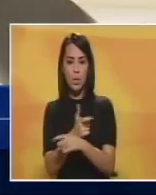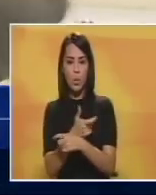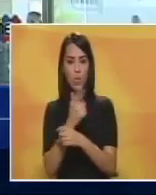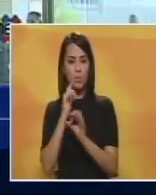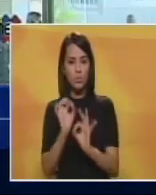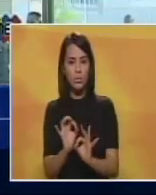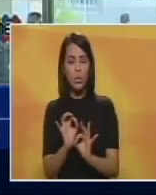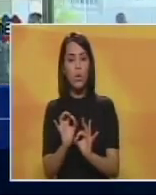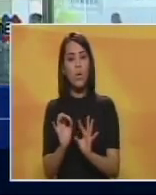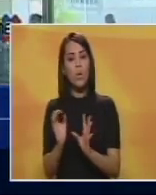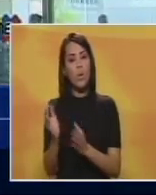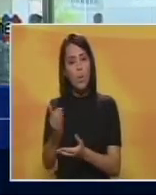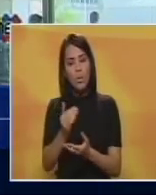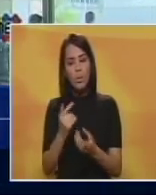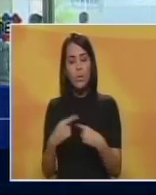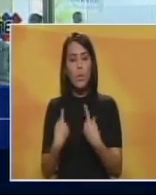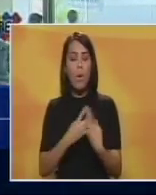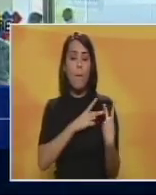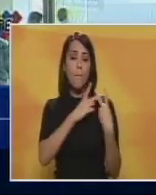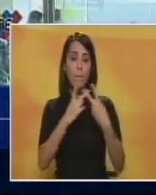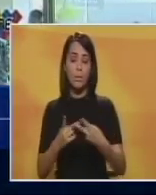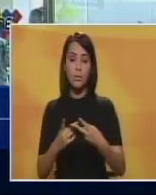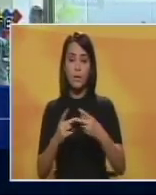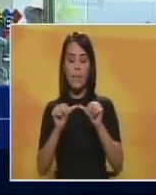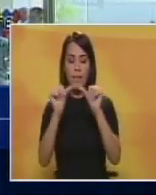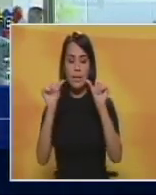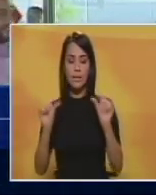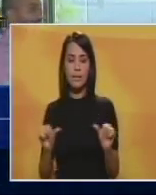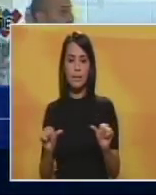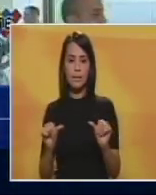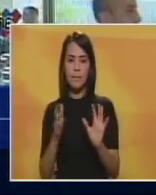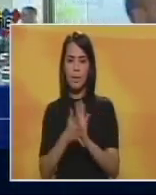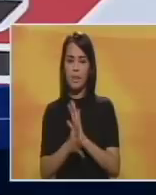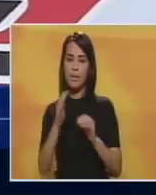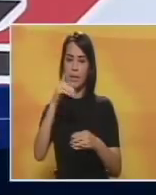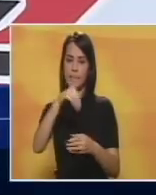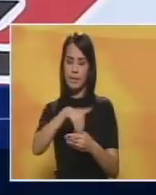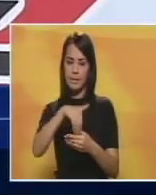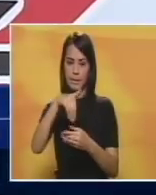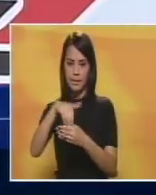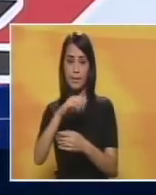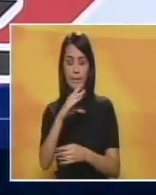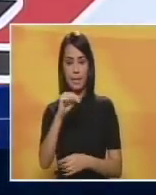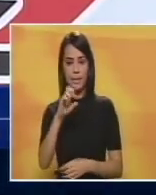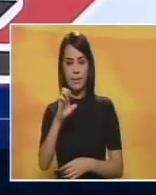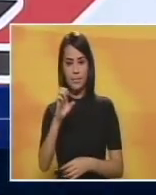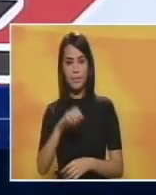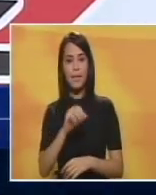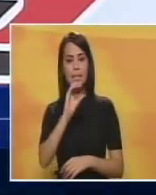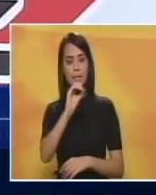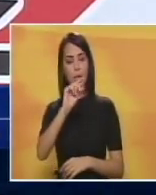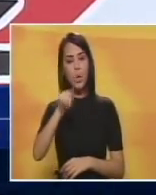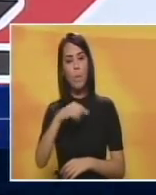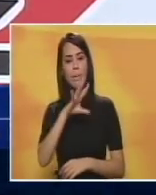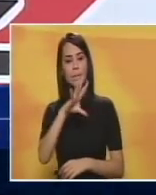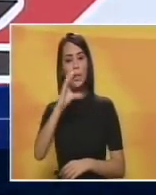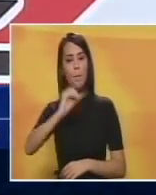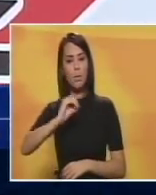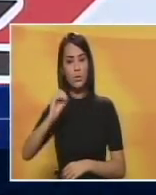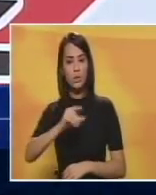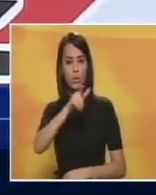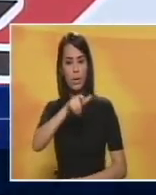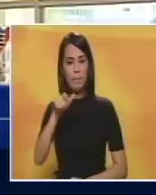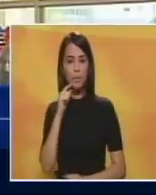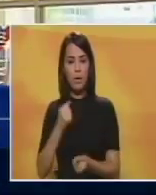la recolección de manifestaciones de voluntad a través del sistema biométrico del CNE, las cuales deben ser del 0,5% de los